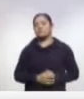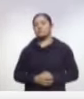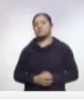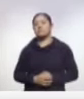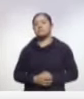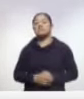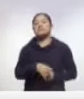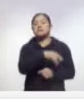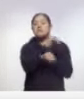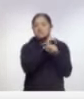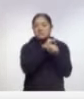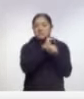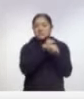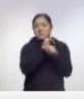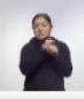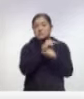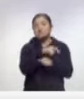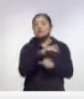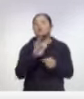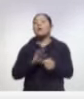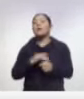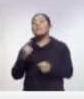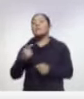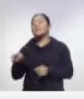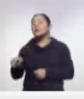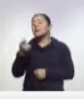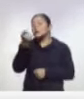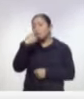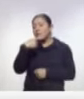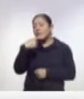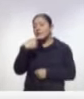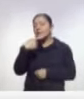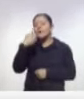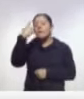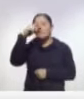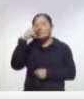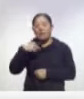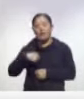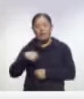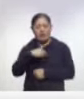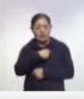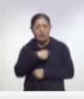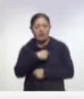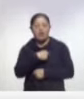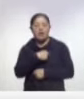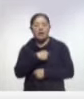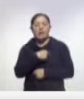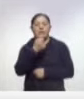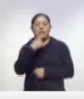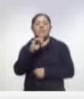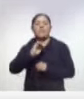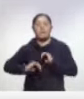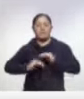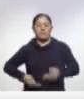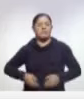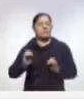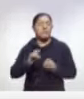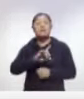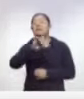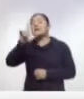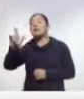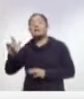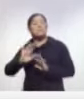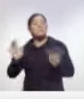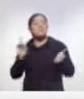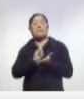según algunas investigaciones, pues, fue debido también a una pastilla que tomaba para las hormonas. Ya en pruebas más adelante, pues, ya salió limpia,